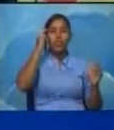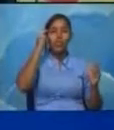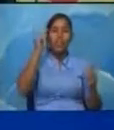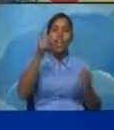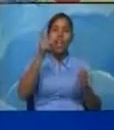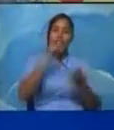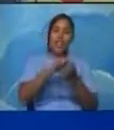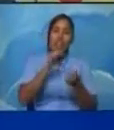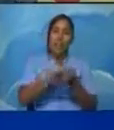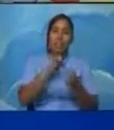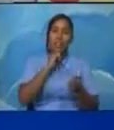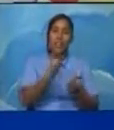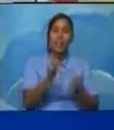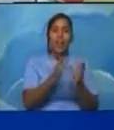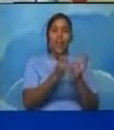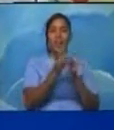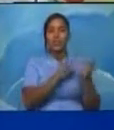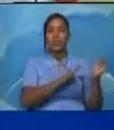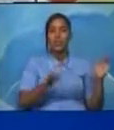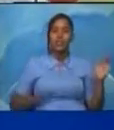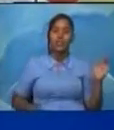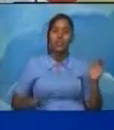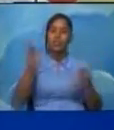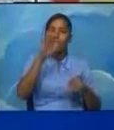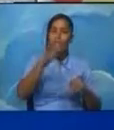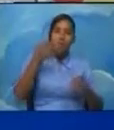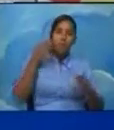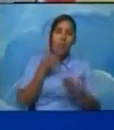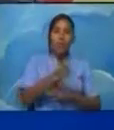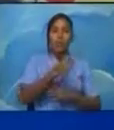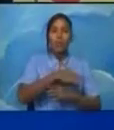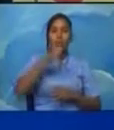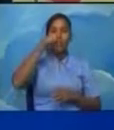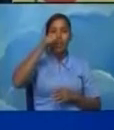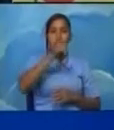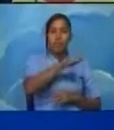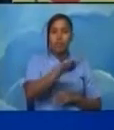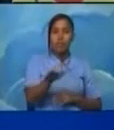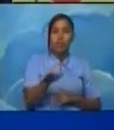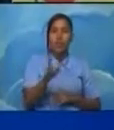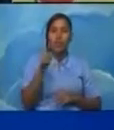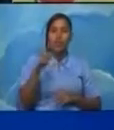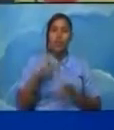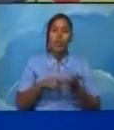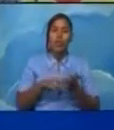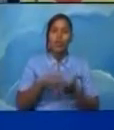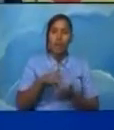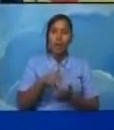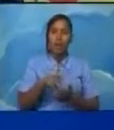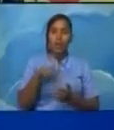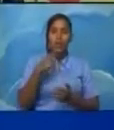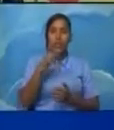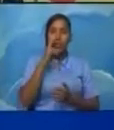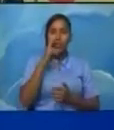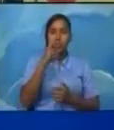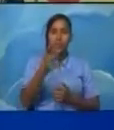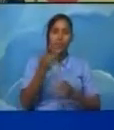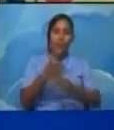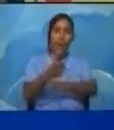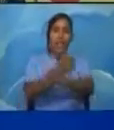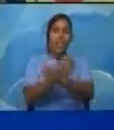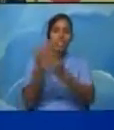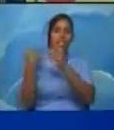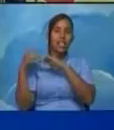¡Aleluya! Que estaba en medio de ¡Gloria! Su pueblo. Gloria a Dios. Ellos caminaban un kilómetro y cuando miraban hacia